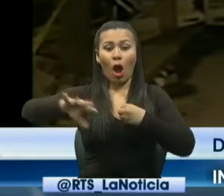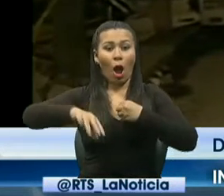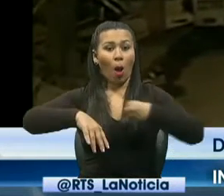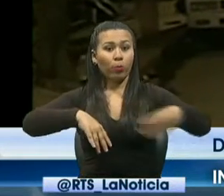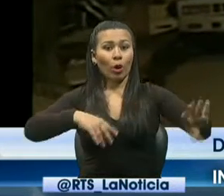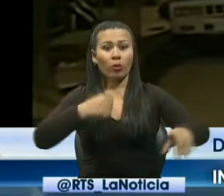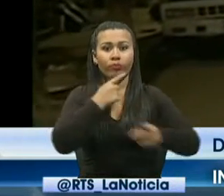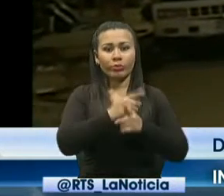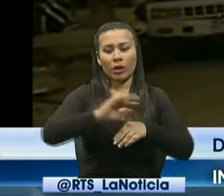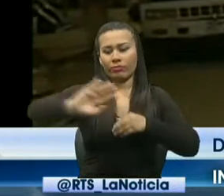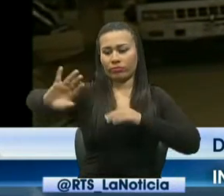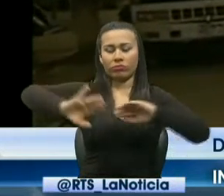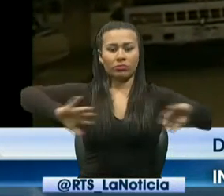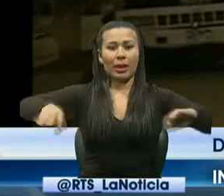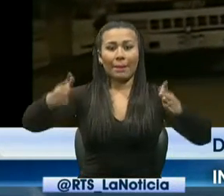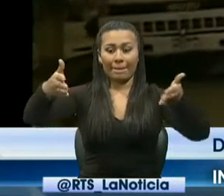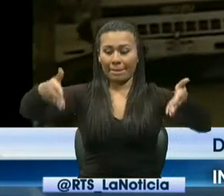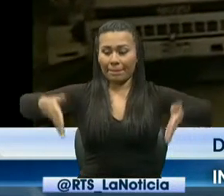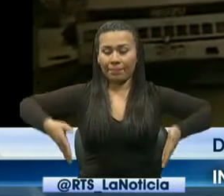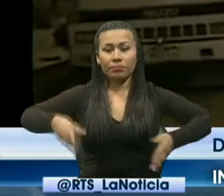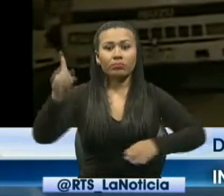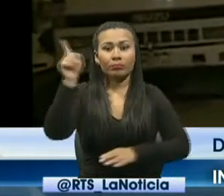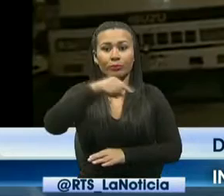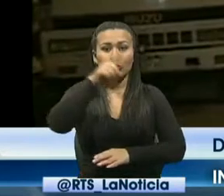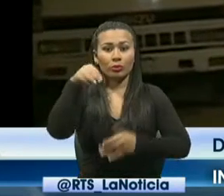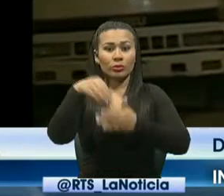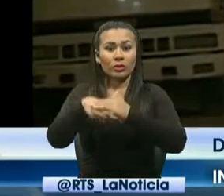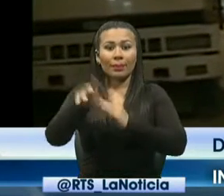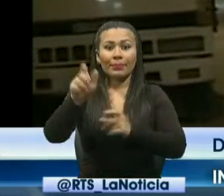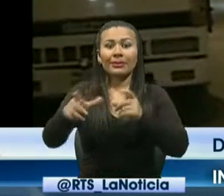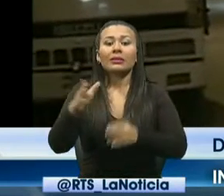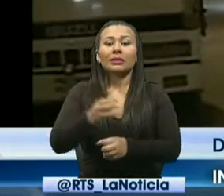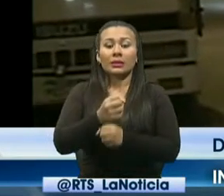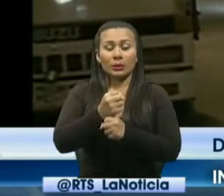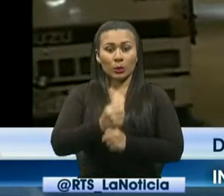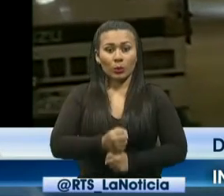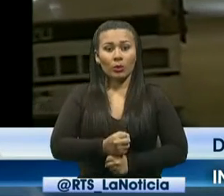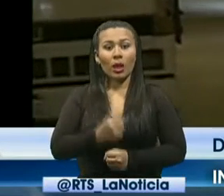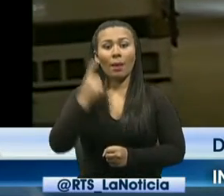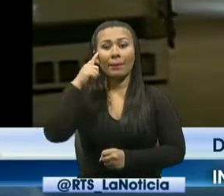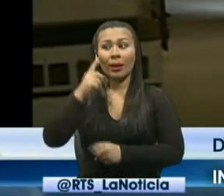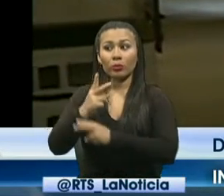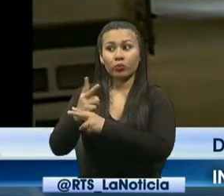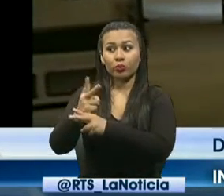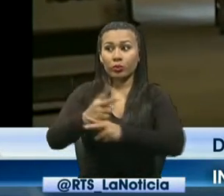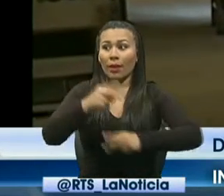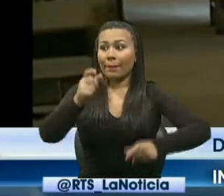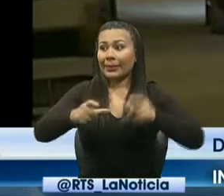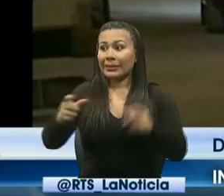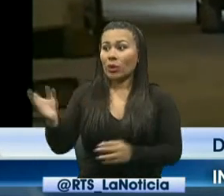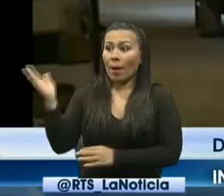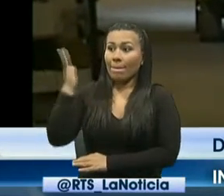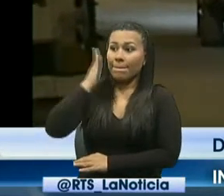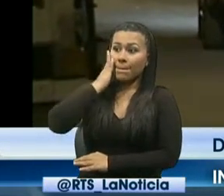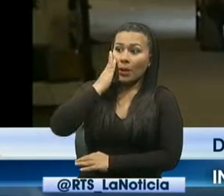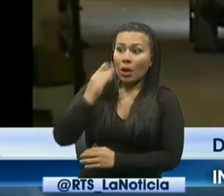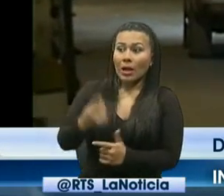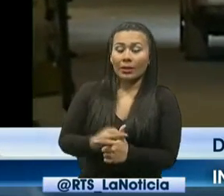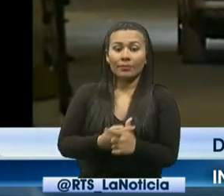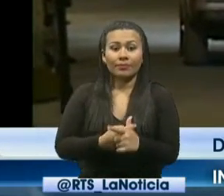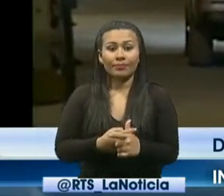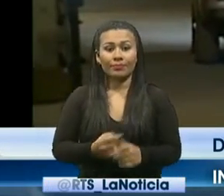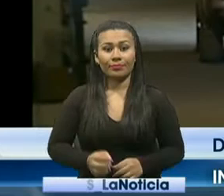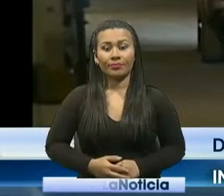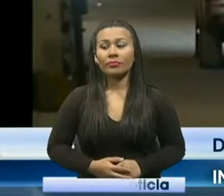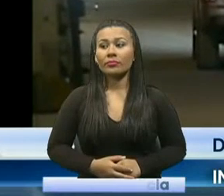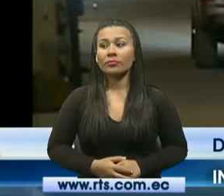que por eso también se han colocado varias vallas de seguridad para evitar que la ciudadanía pueda tener algún tipo de emergencia. En